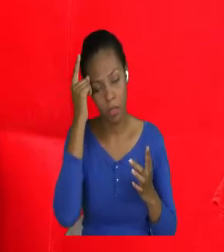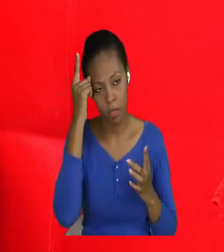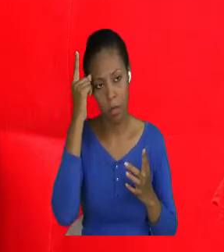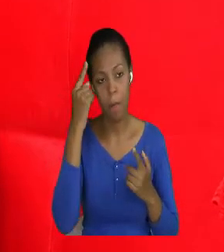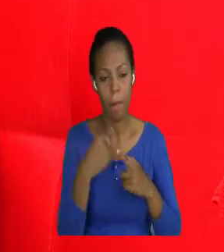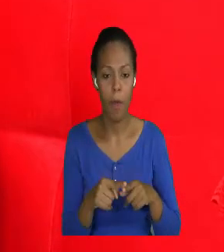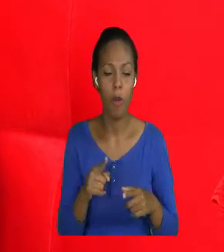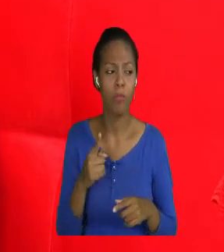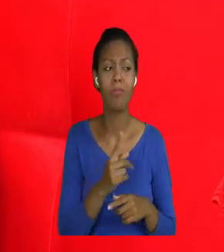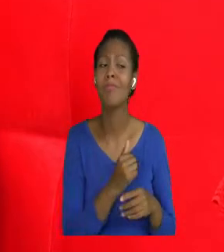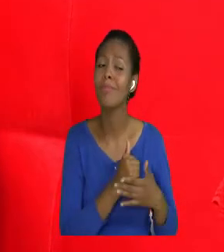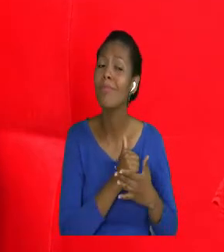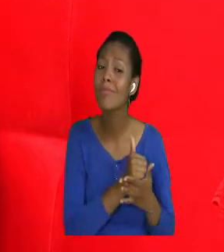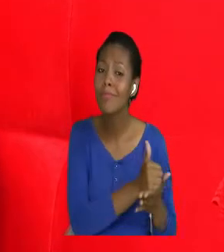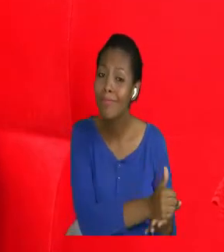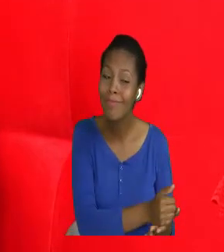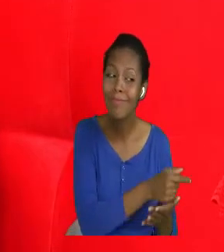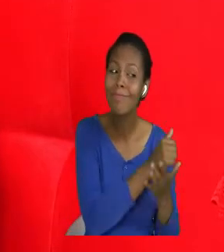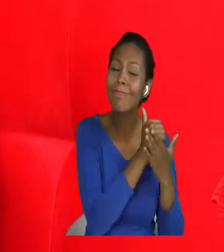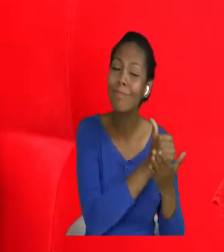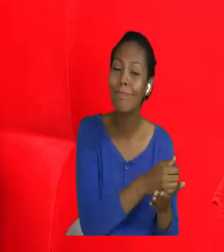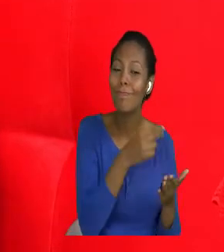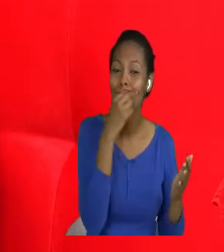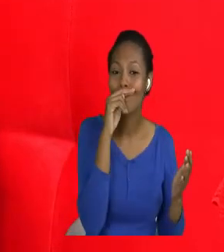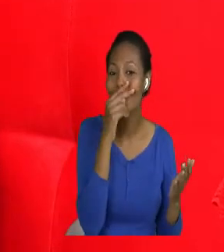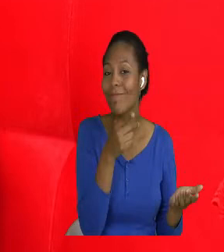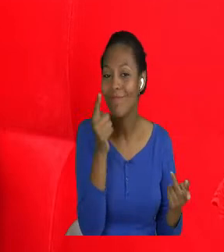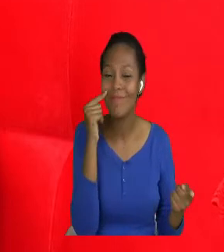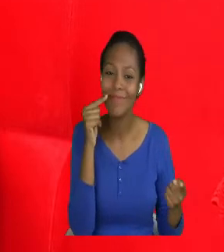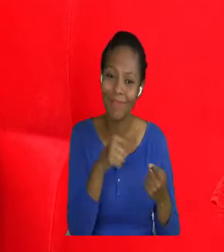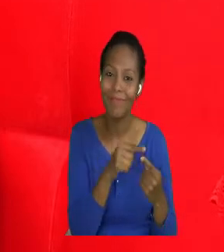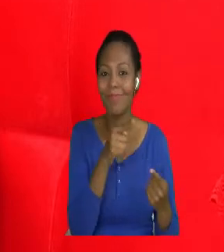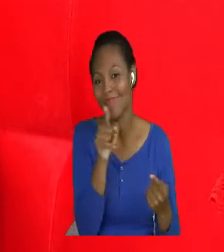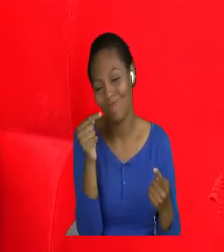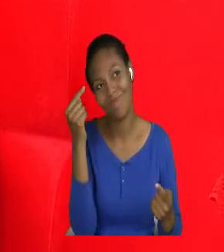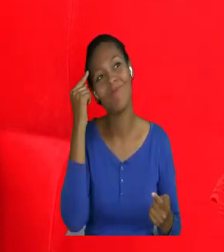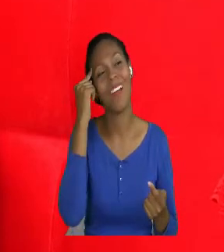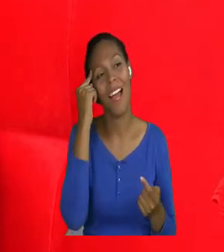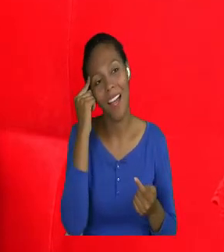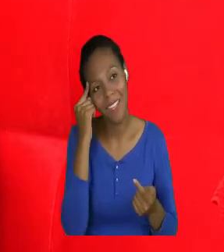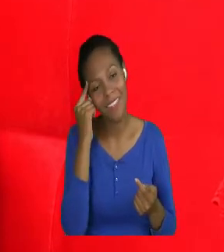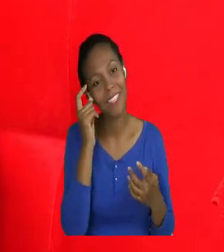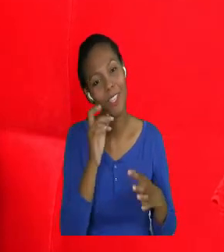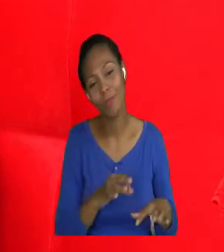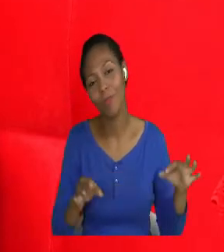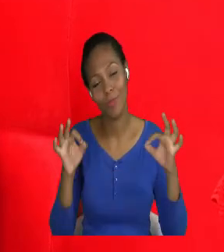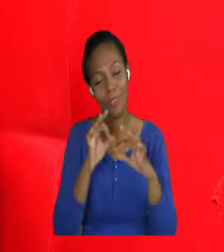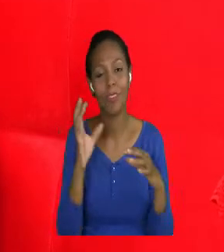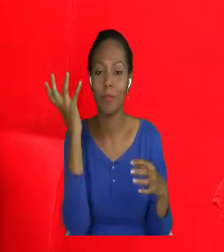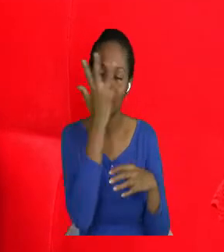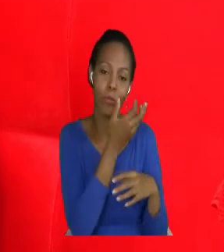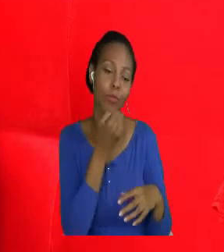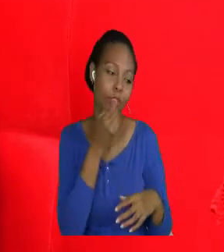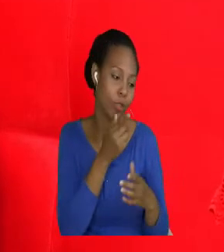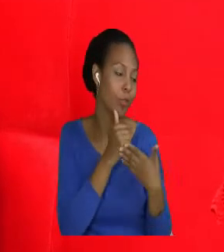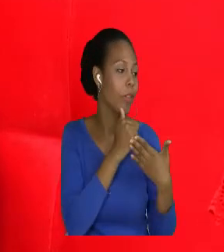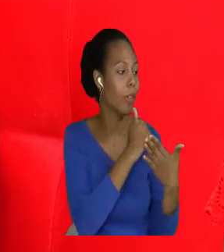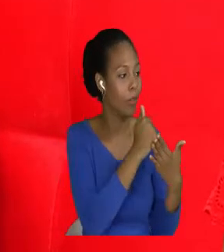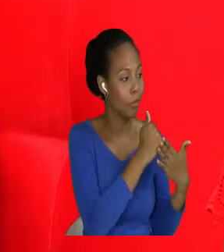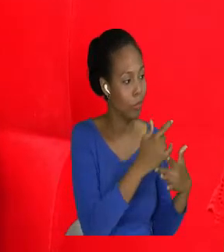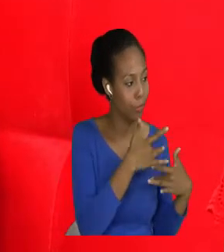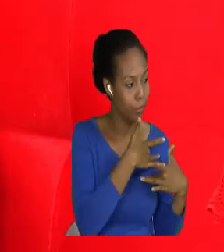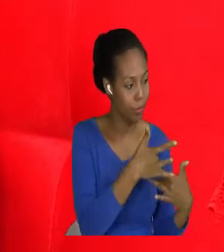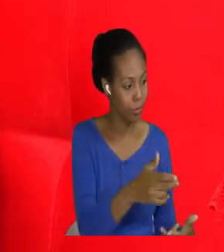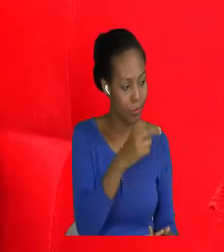valor social agregado que se le va a dar a estos niños, es una obra muy, muy bonita, o sea, para